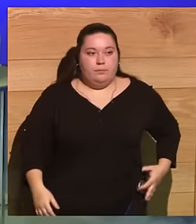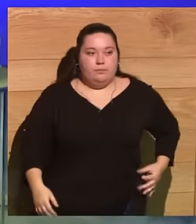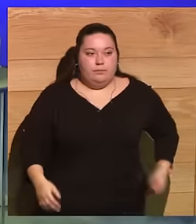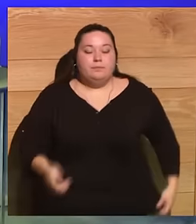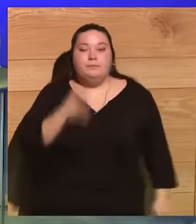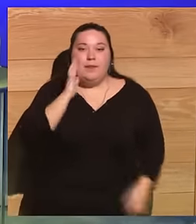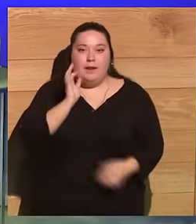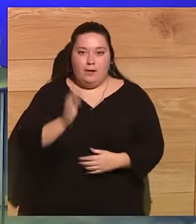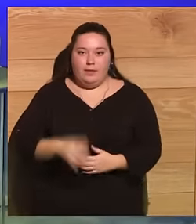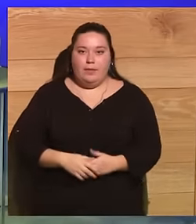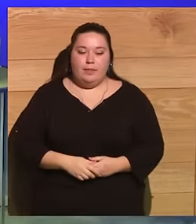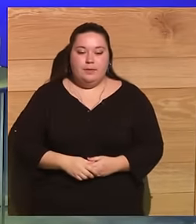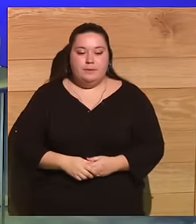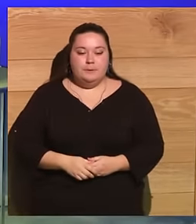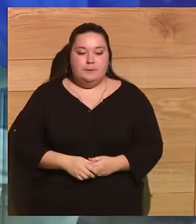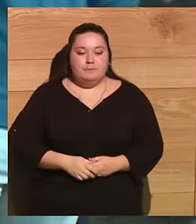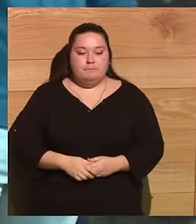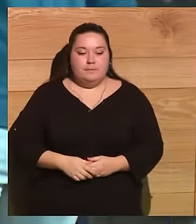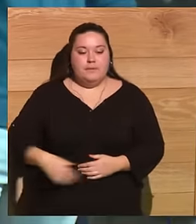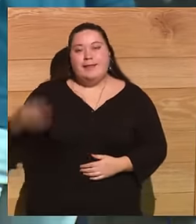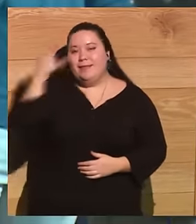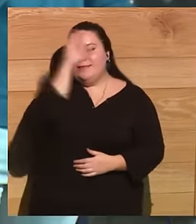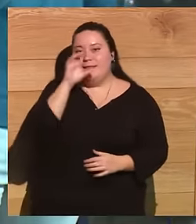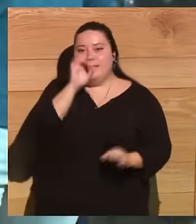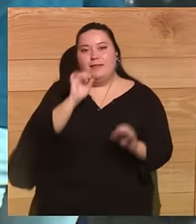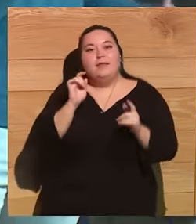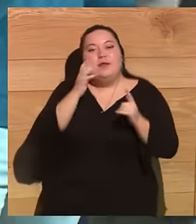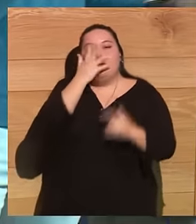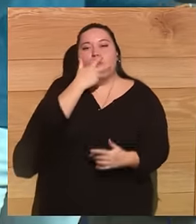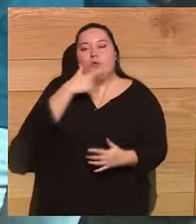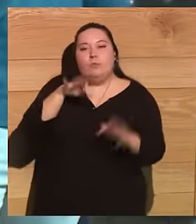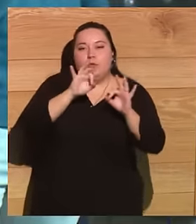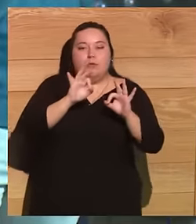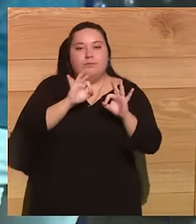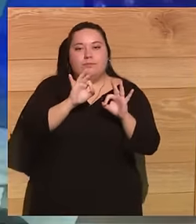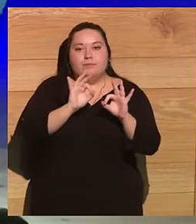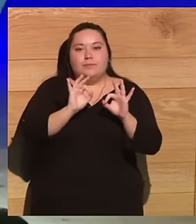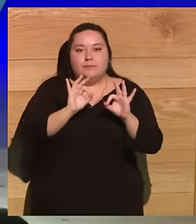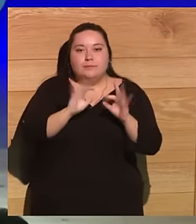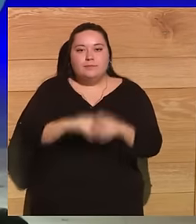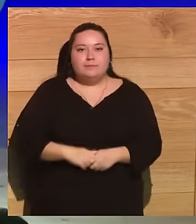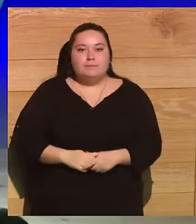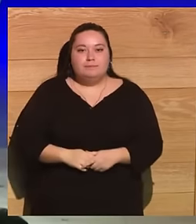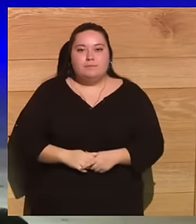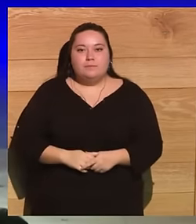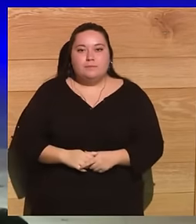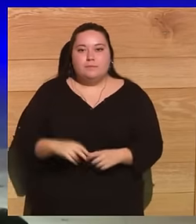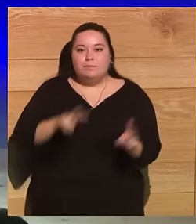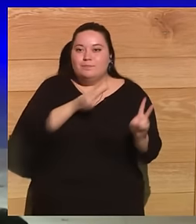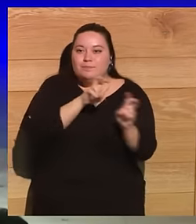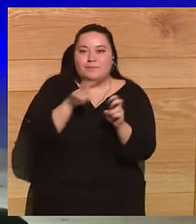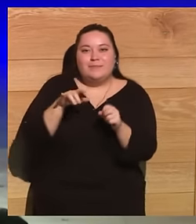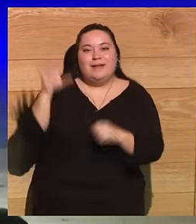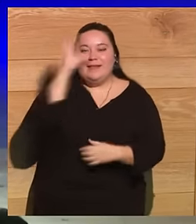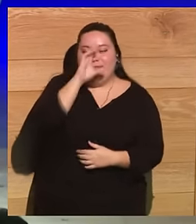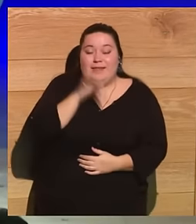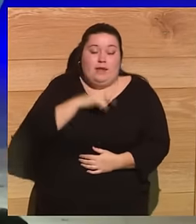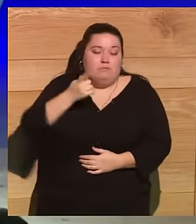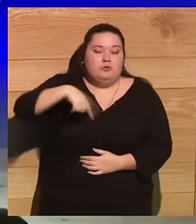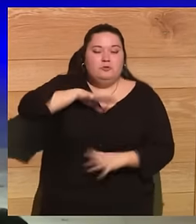Bueno, la verdad es que la ciencia produce conocimiento de una manera muy concreta, ¿no? Tiene que ver todo con mentorazgo, con la